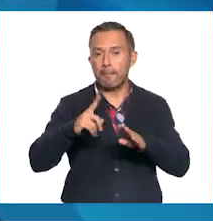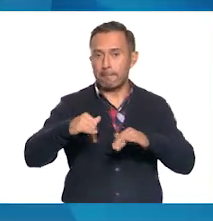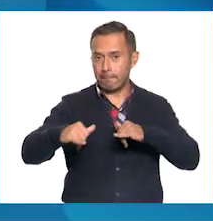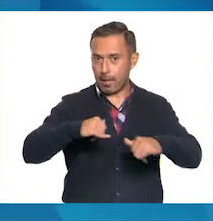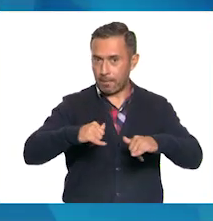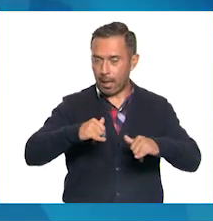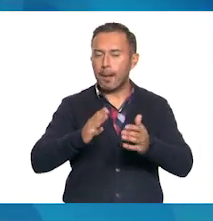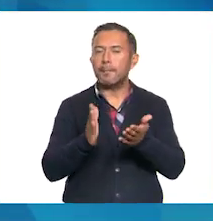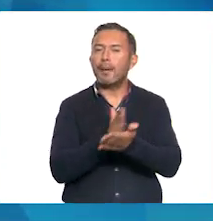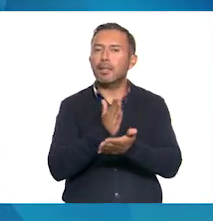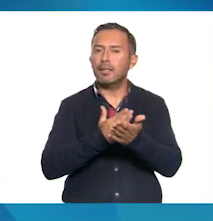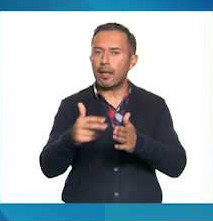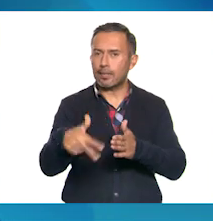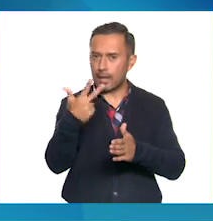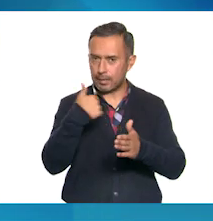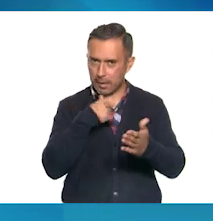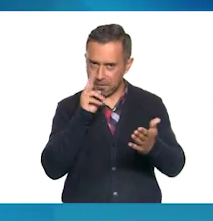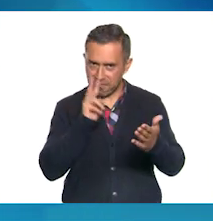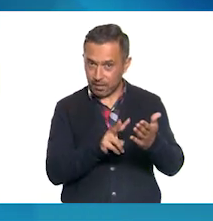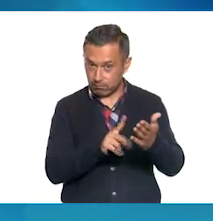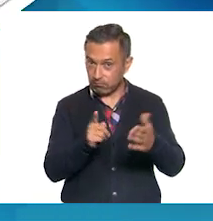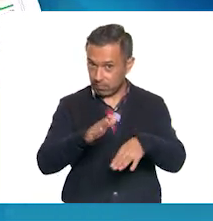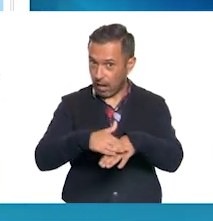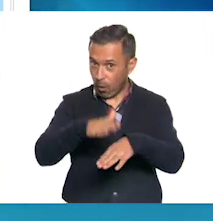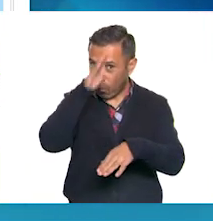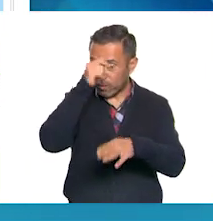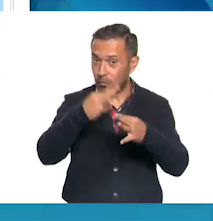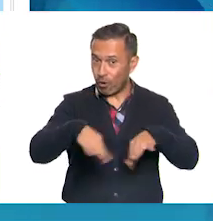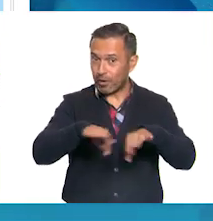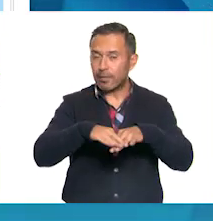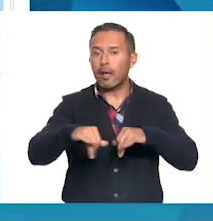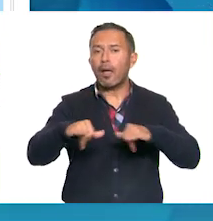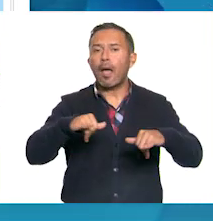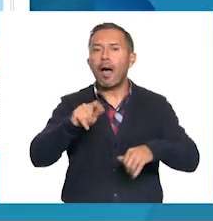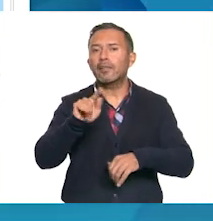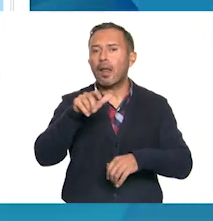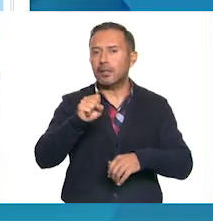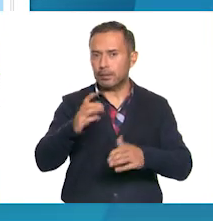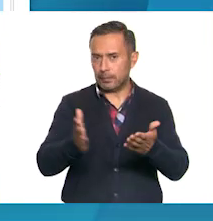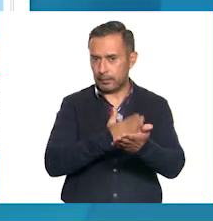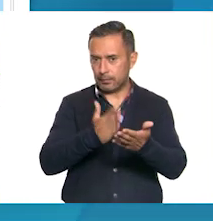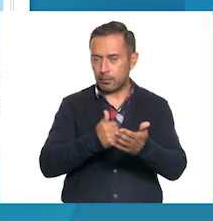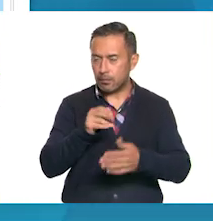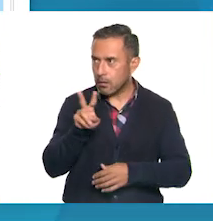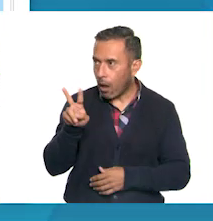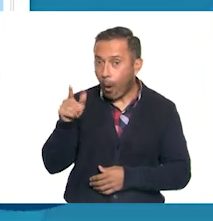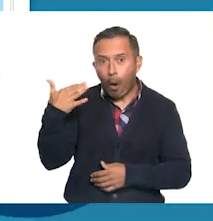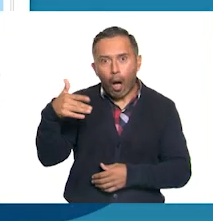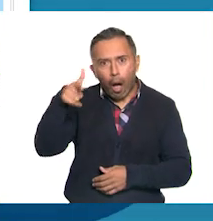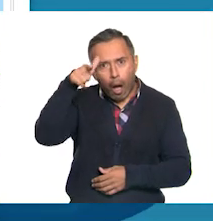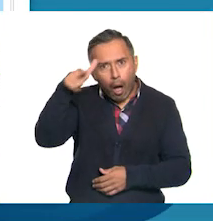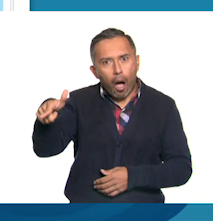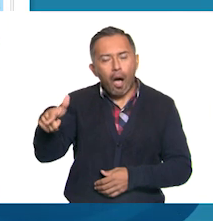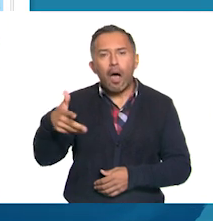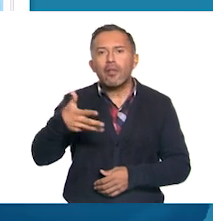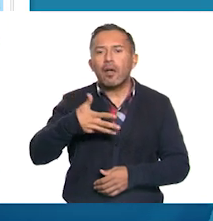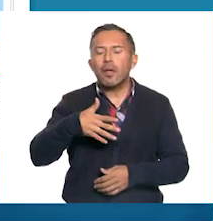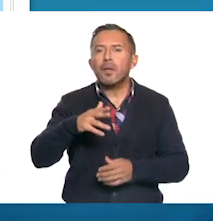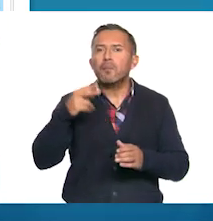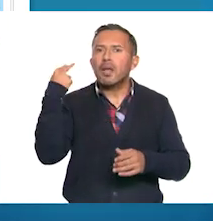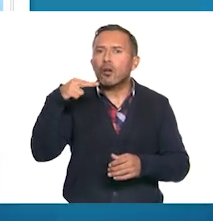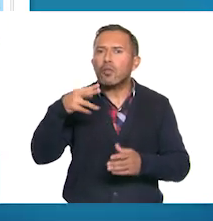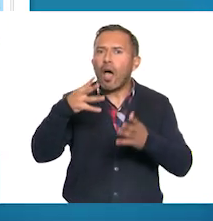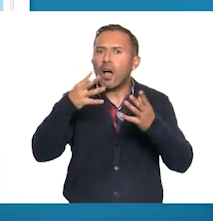página 13. Recuerden que es fundamental usar su atlas. ¡Oh! ¡Mire, maestra! ¿Qué pasó? Está lleno de ríos en